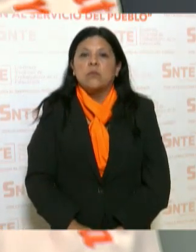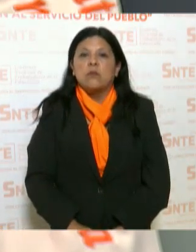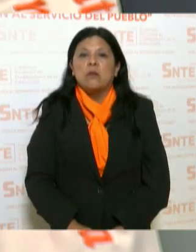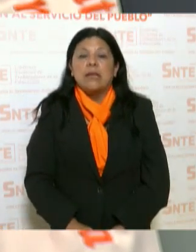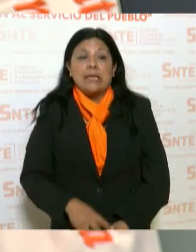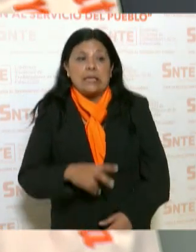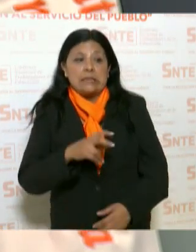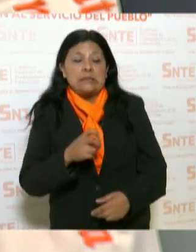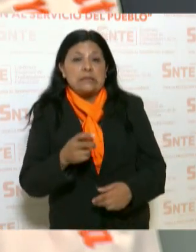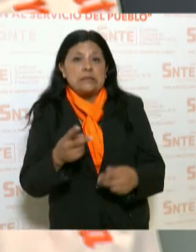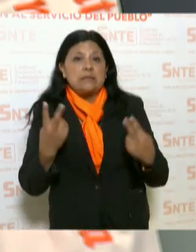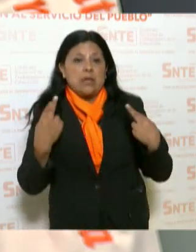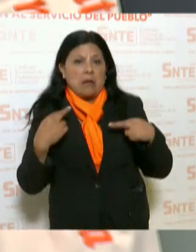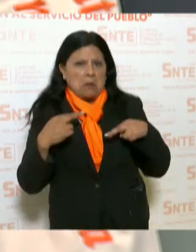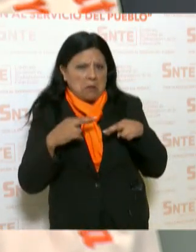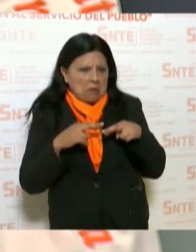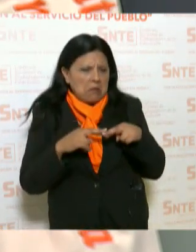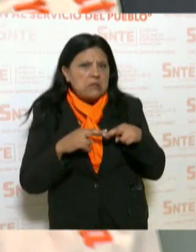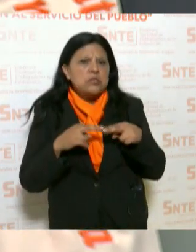maestro, escritor